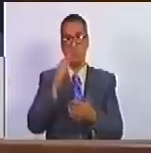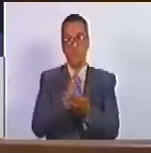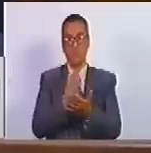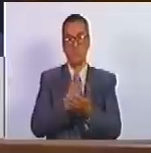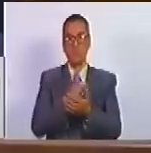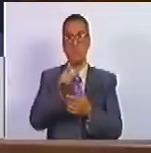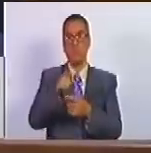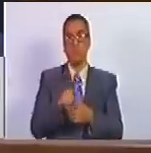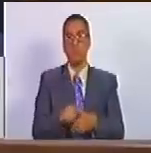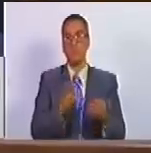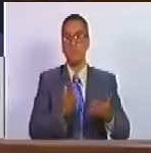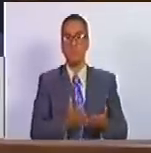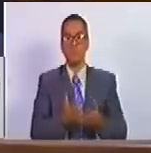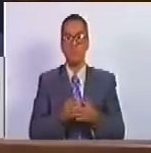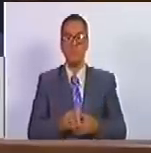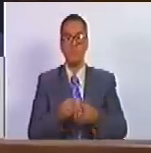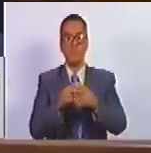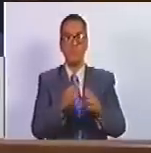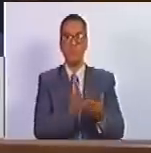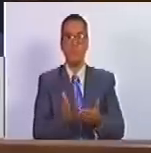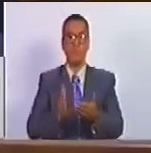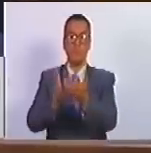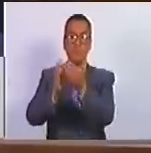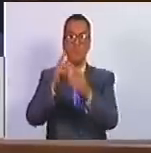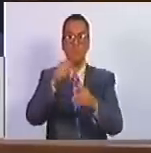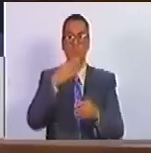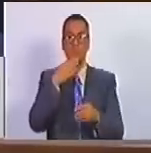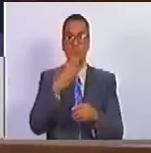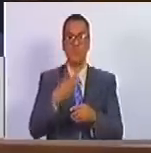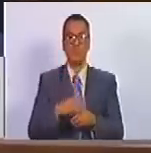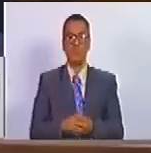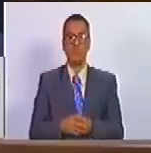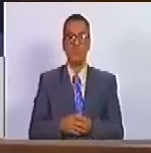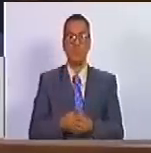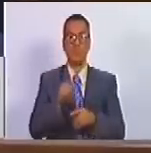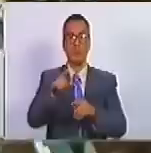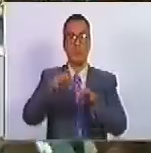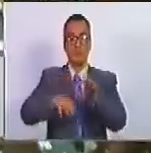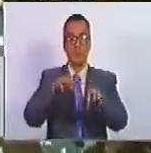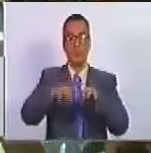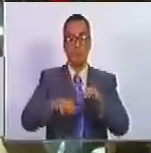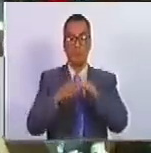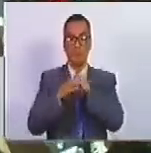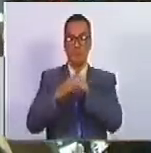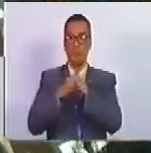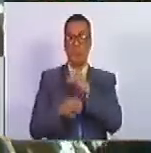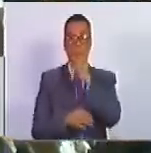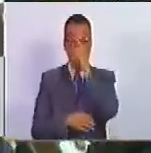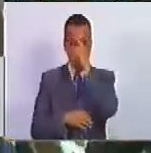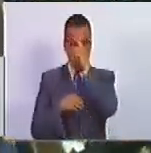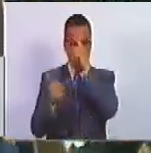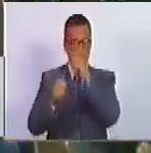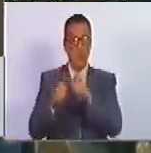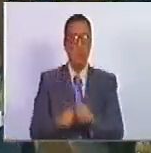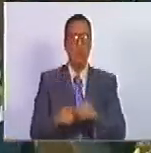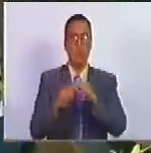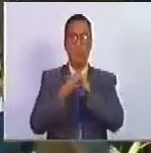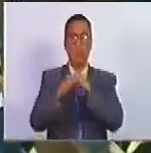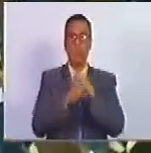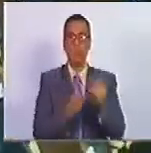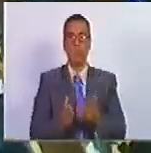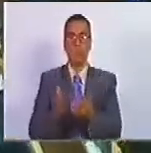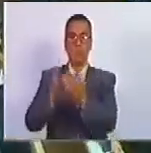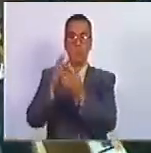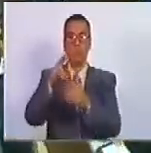habitualmente para la prestación de cualquiera de los servicios solicitados a los estados y municipios. 10. Tasa por